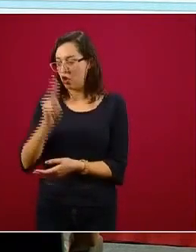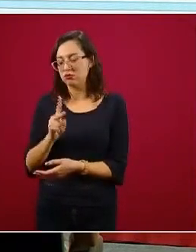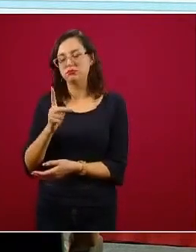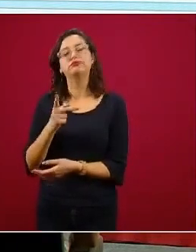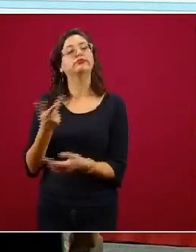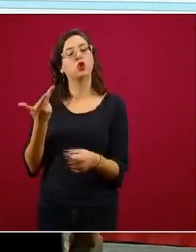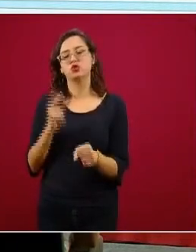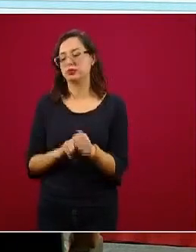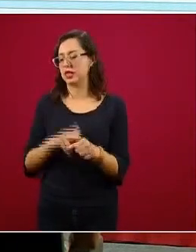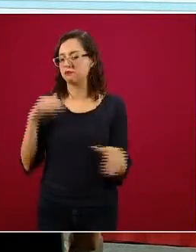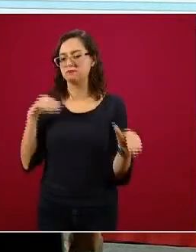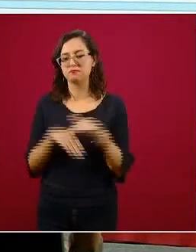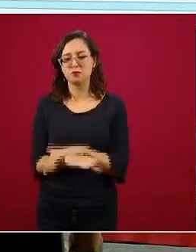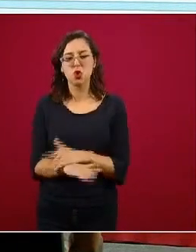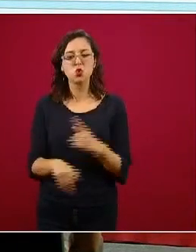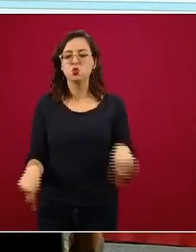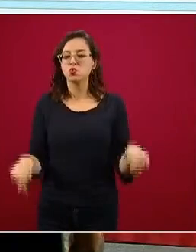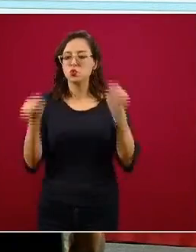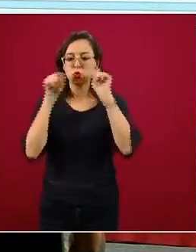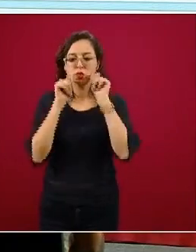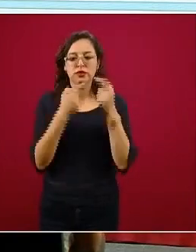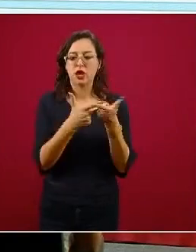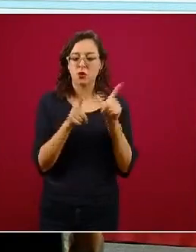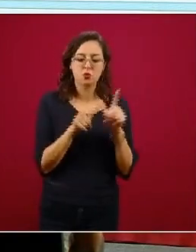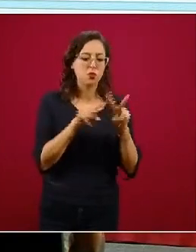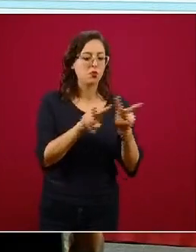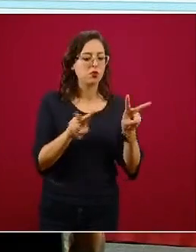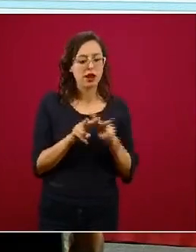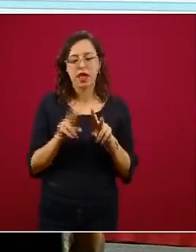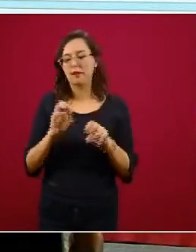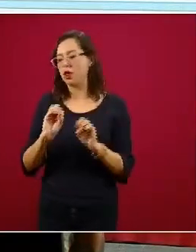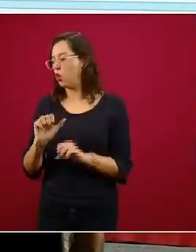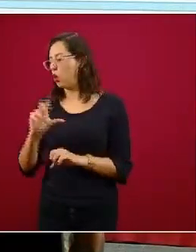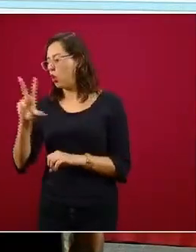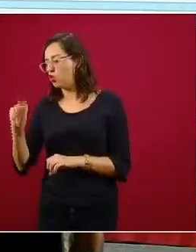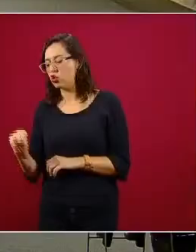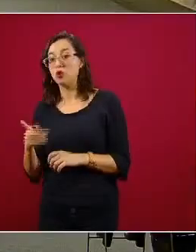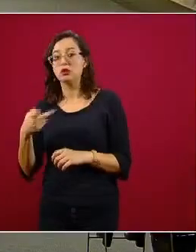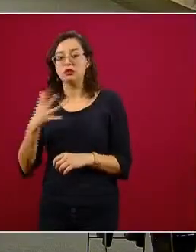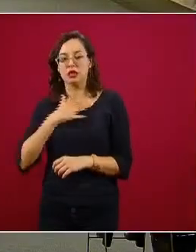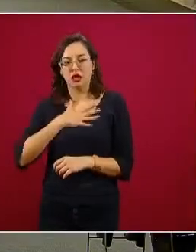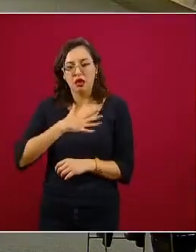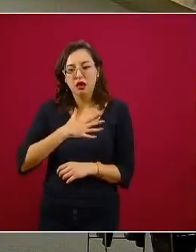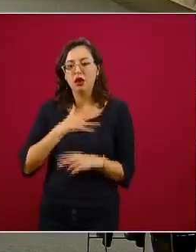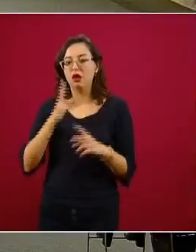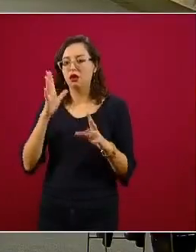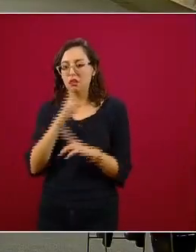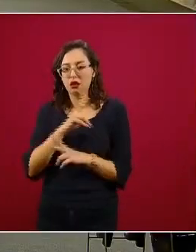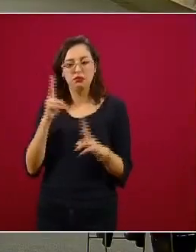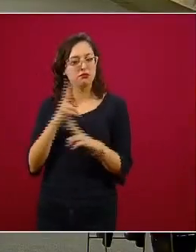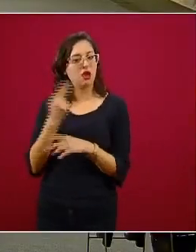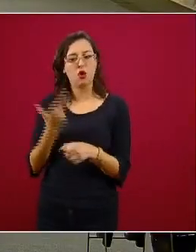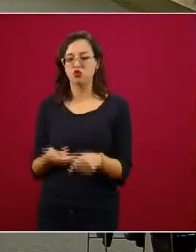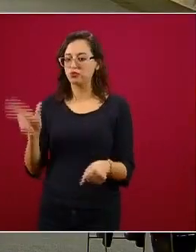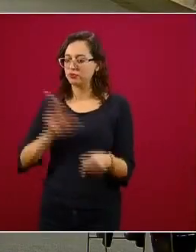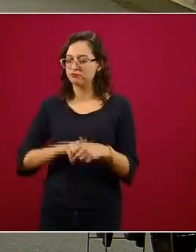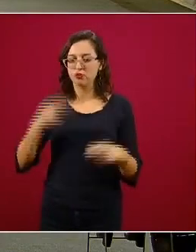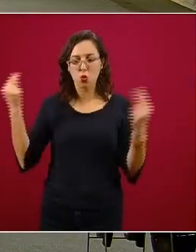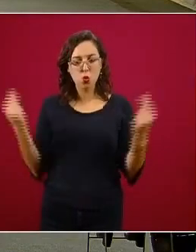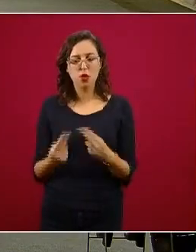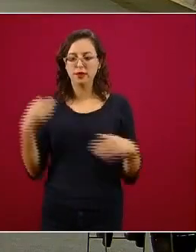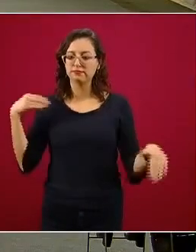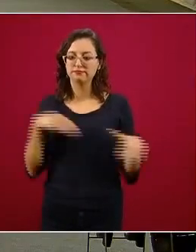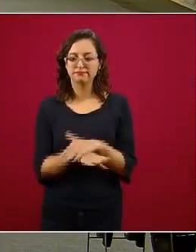hospital, independientemente si tiene factores de riesgo o no, cualquier signo de alarma implica una atención hospitalaria. La siguiente.